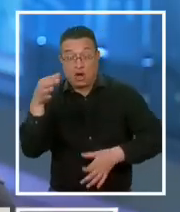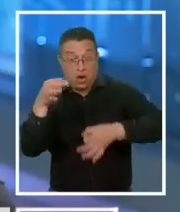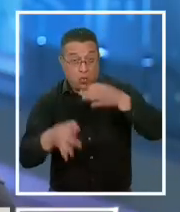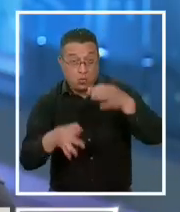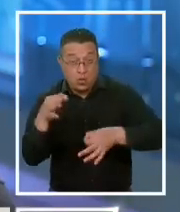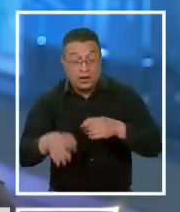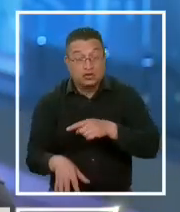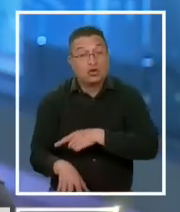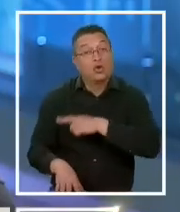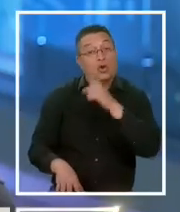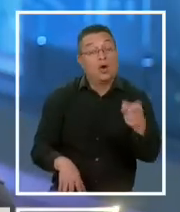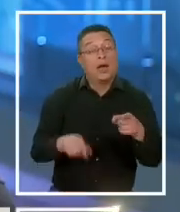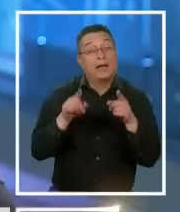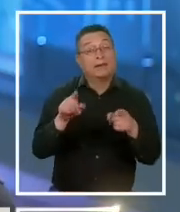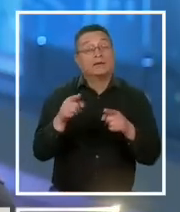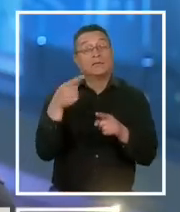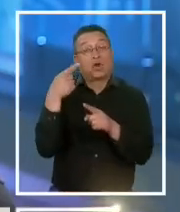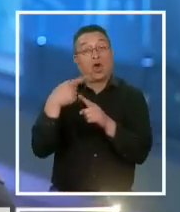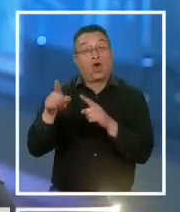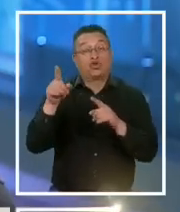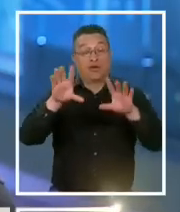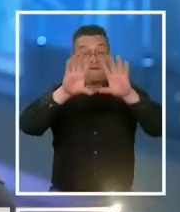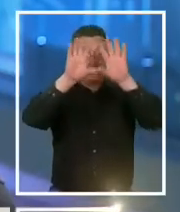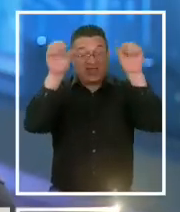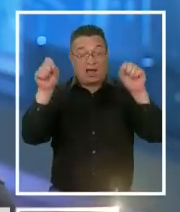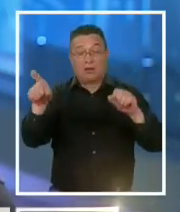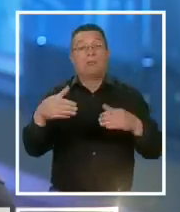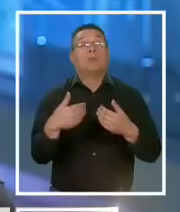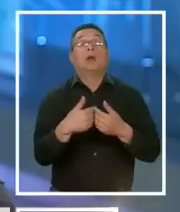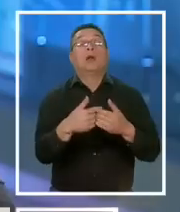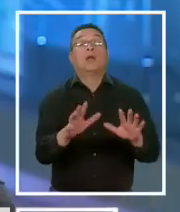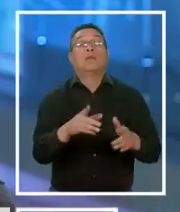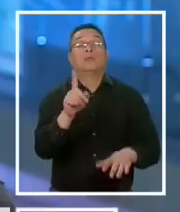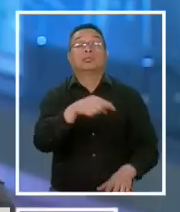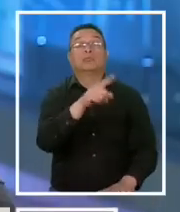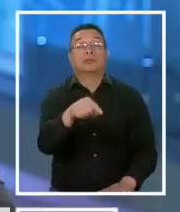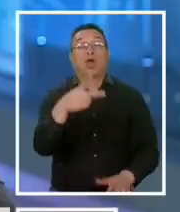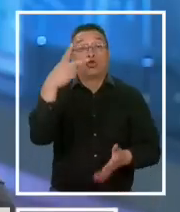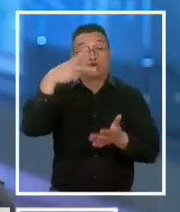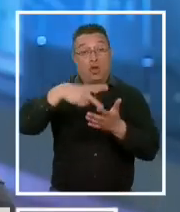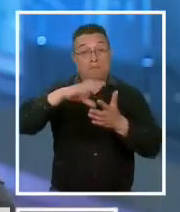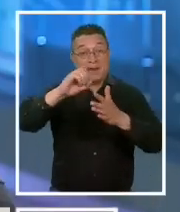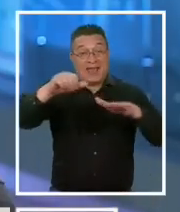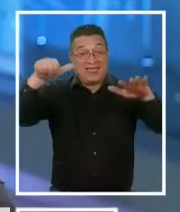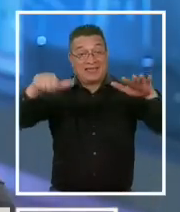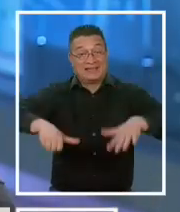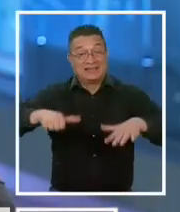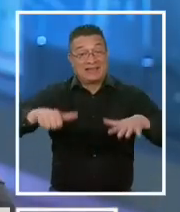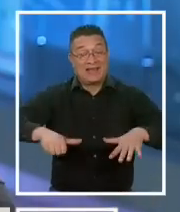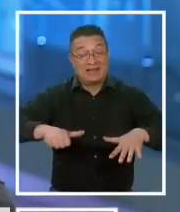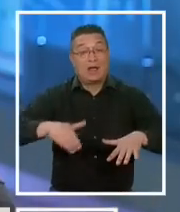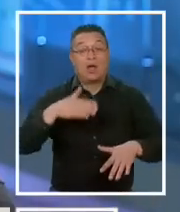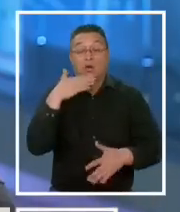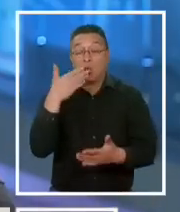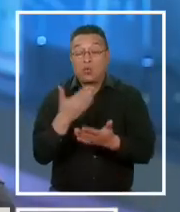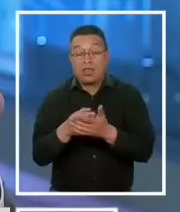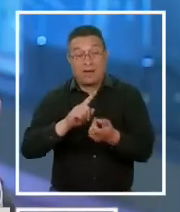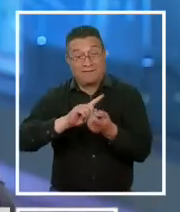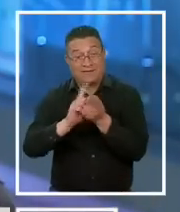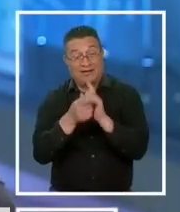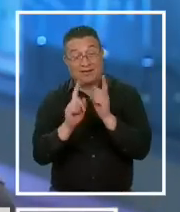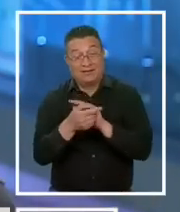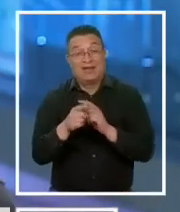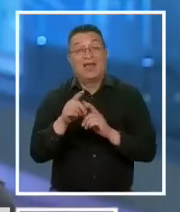ese caso por otro fiscal se absuelve y de hecho el año 2016 cuando se reforma el sistema